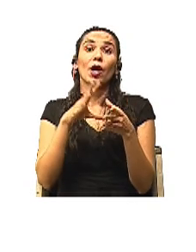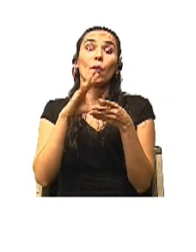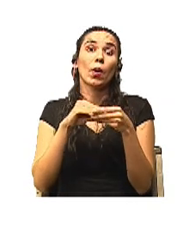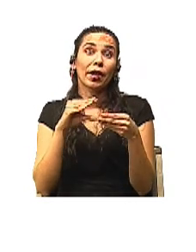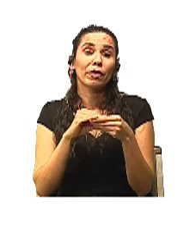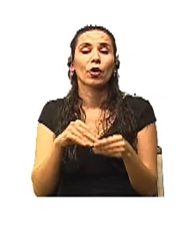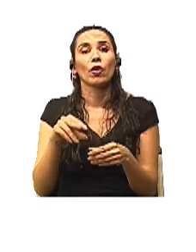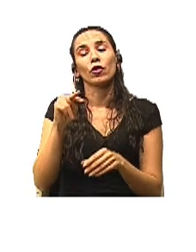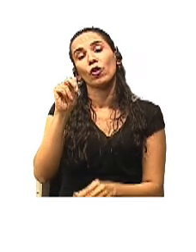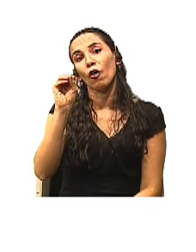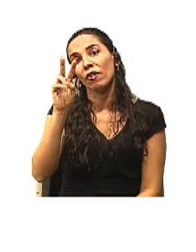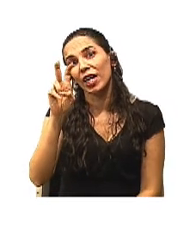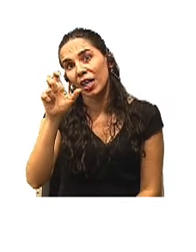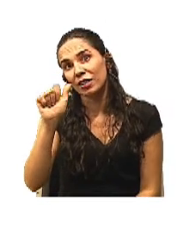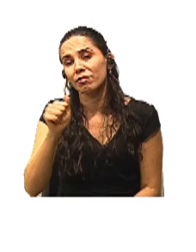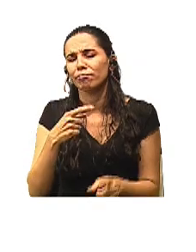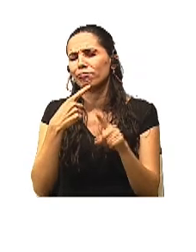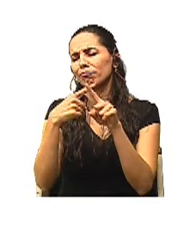novelas, etc.